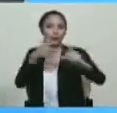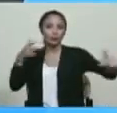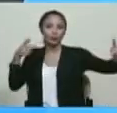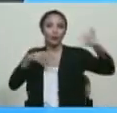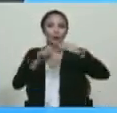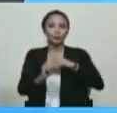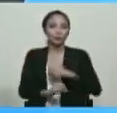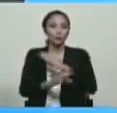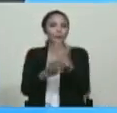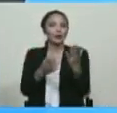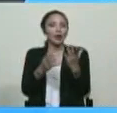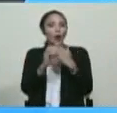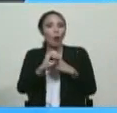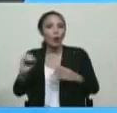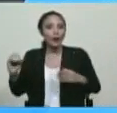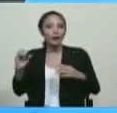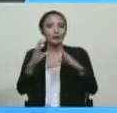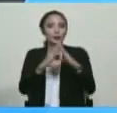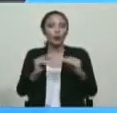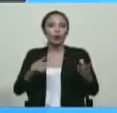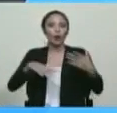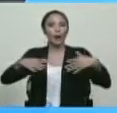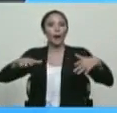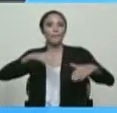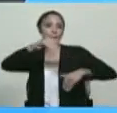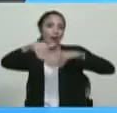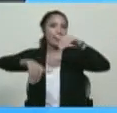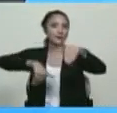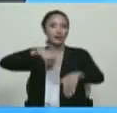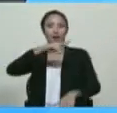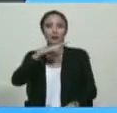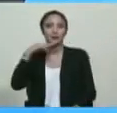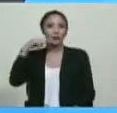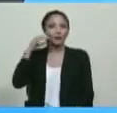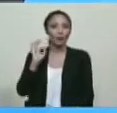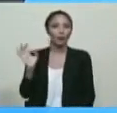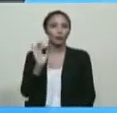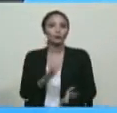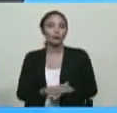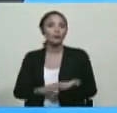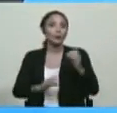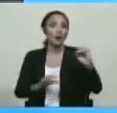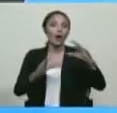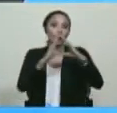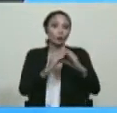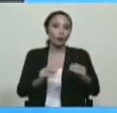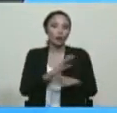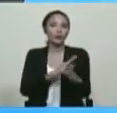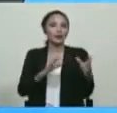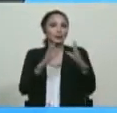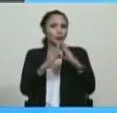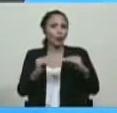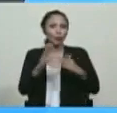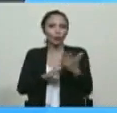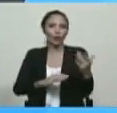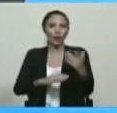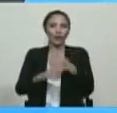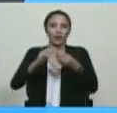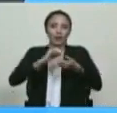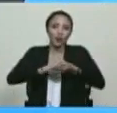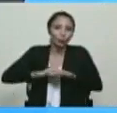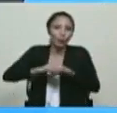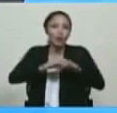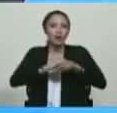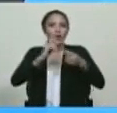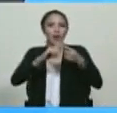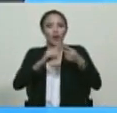el oriente, nuestras maravillosas playas también, y en el occidente, bueno, tenemos desde Médano hasta nuestros